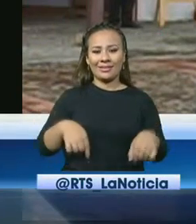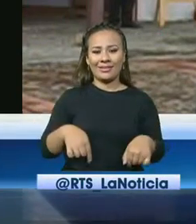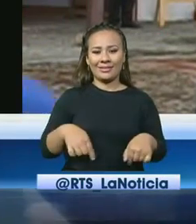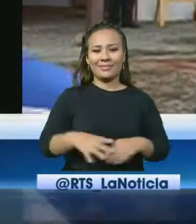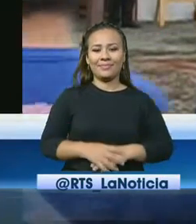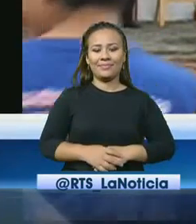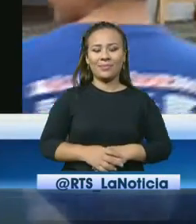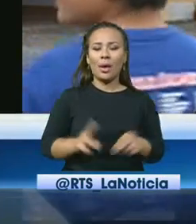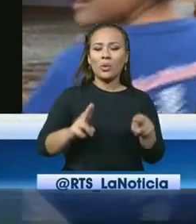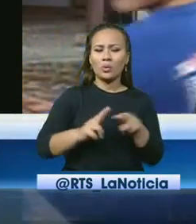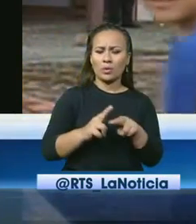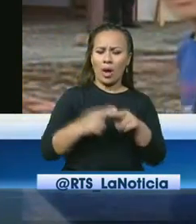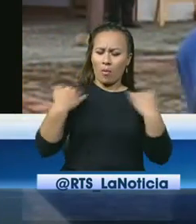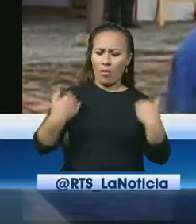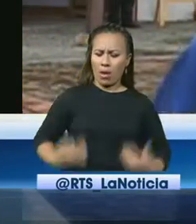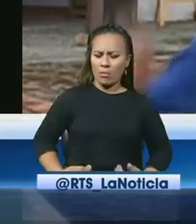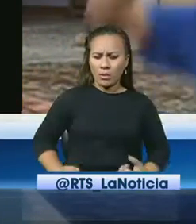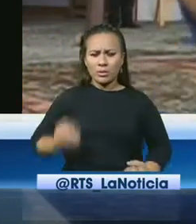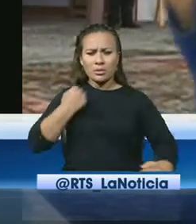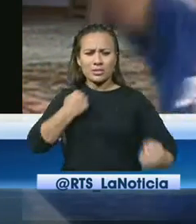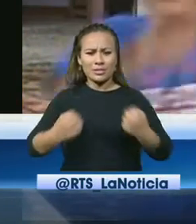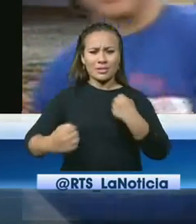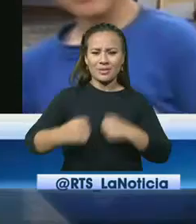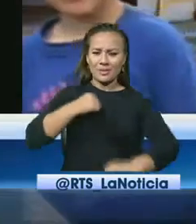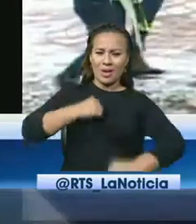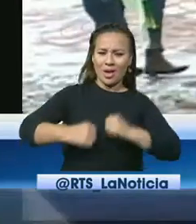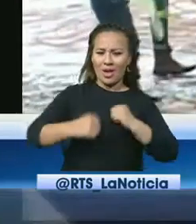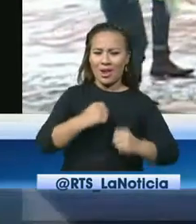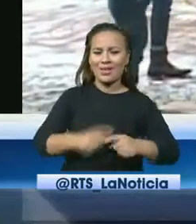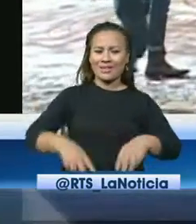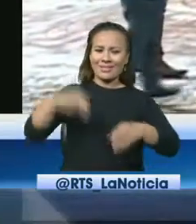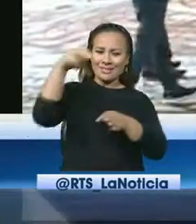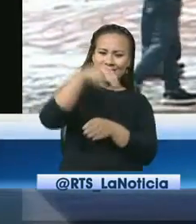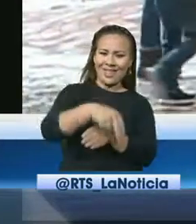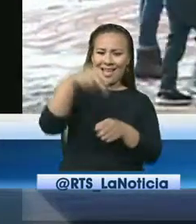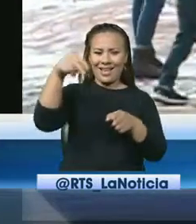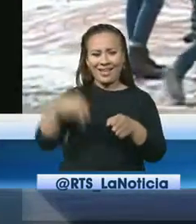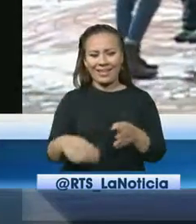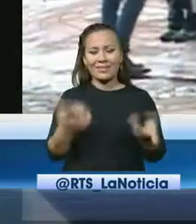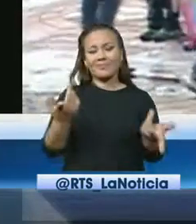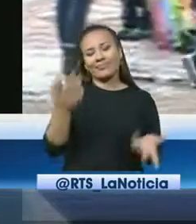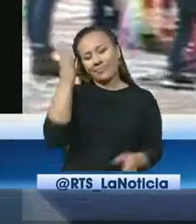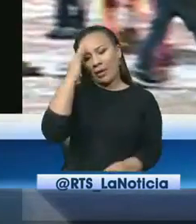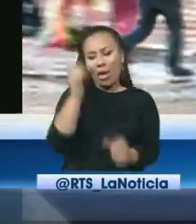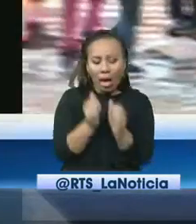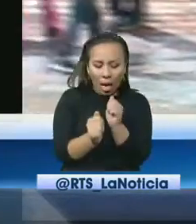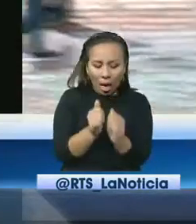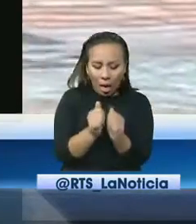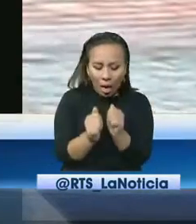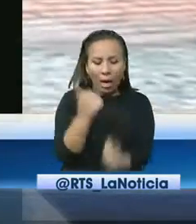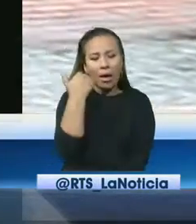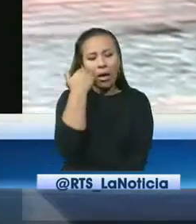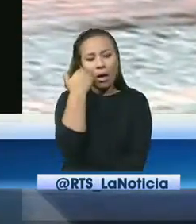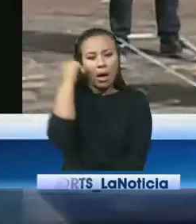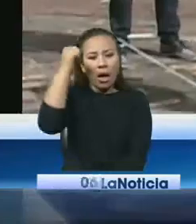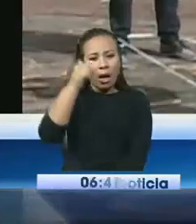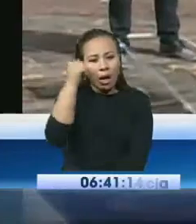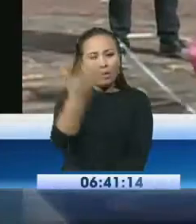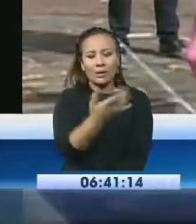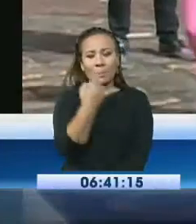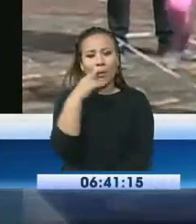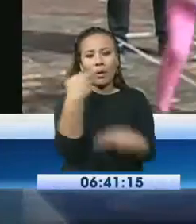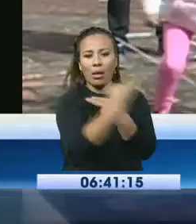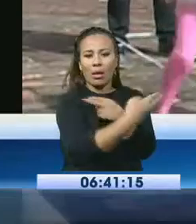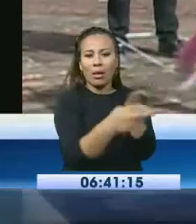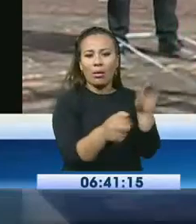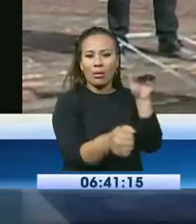y utilizar su cuerpo si recordemos que los niños normalmente están con sus juegos electrónicos entonces volver a los